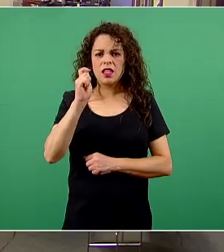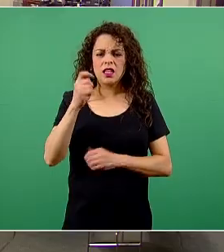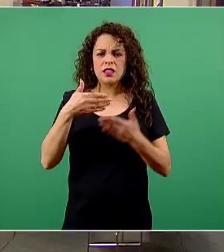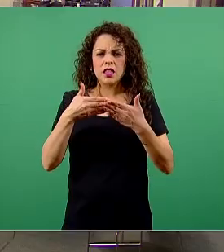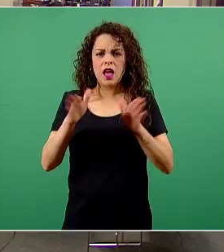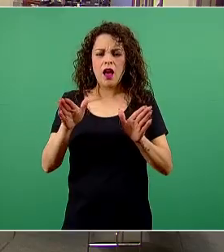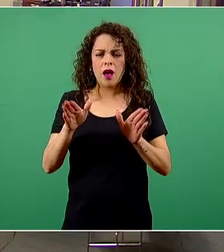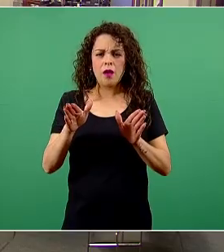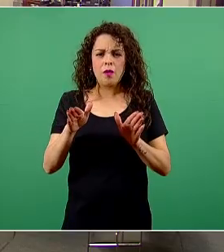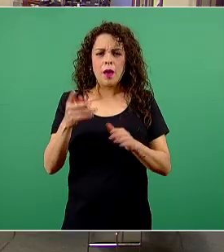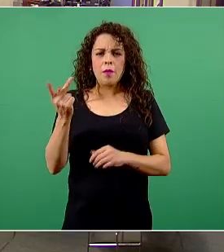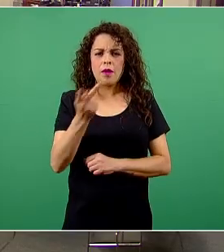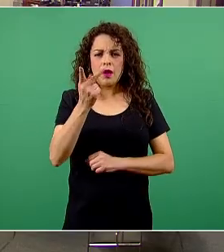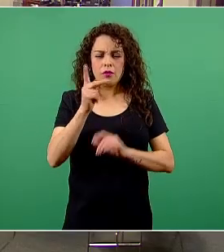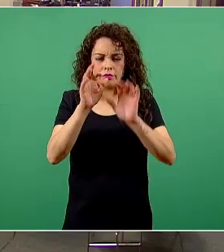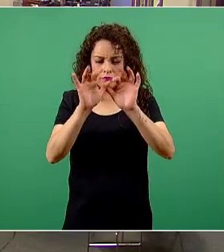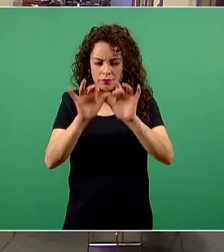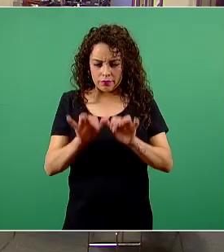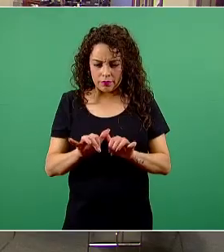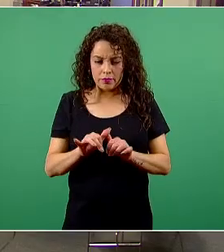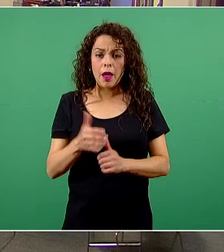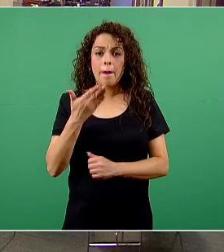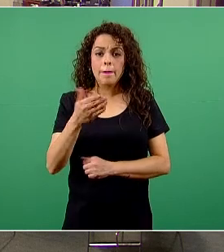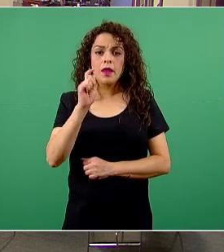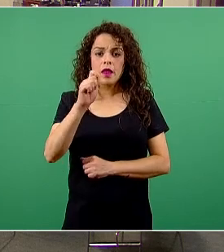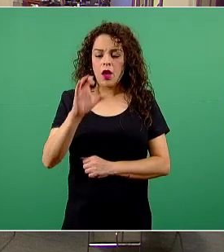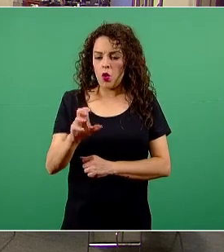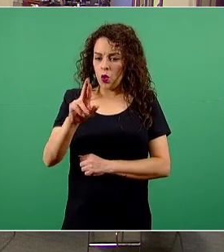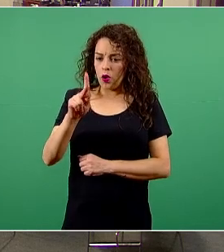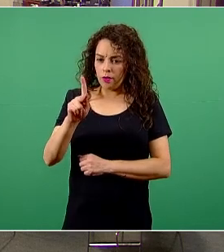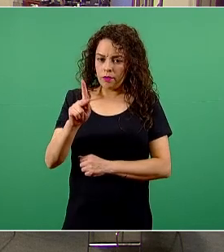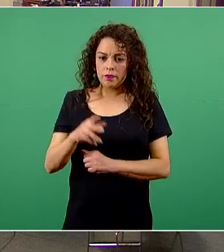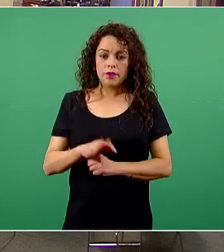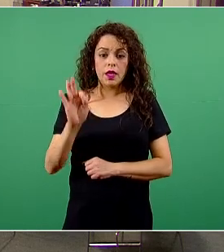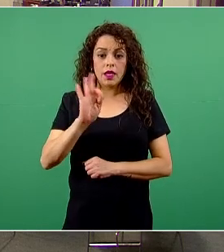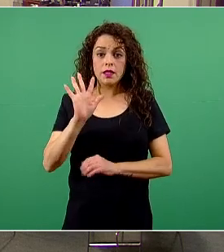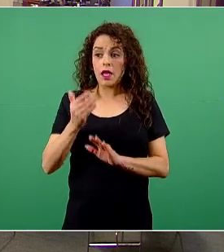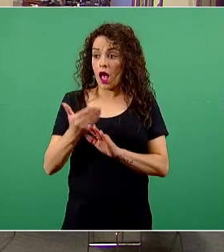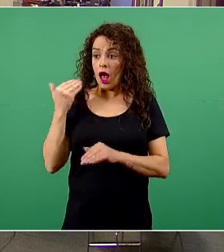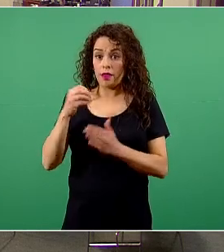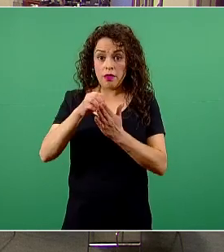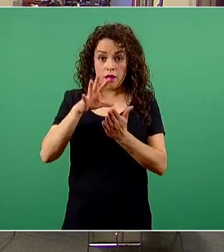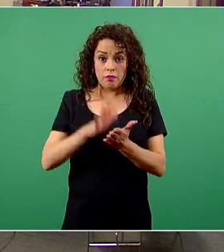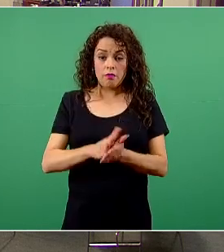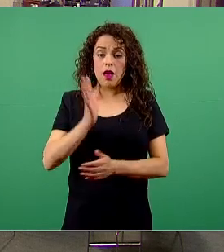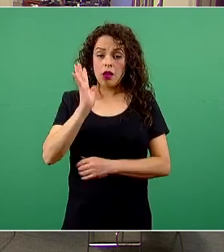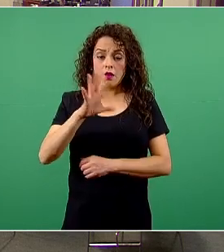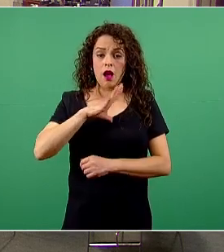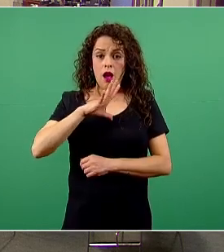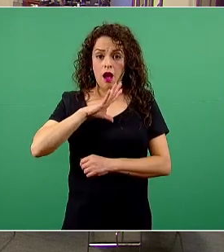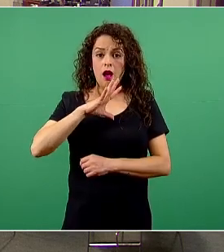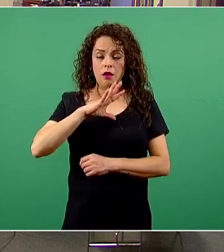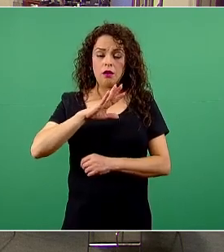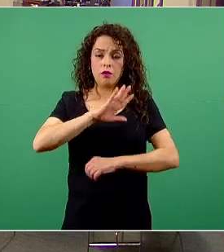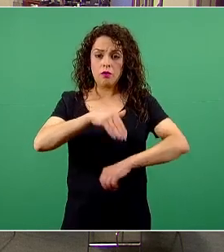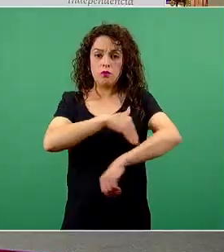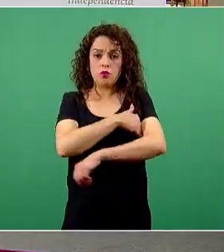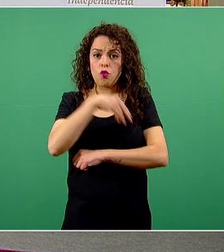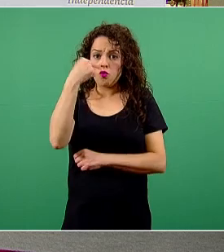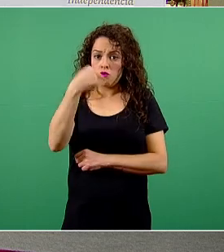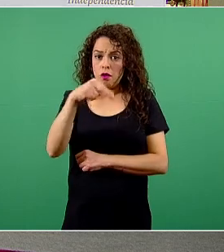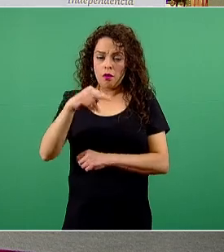donde le piden precisamente ese CURP. Si ya lo puso, ya está precargado su nombre y